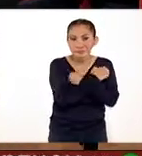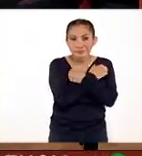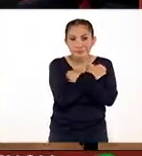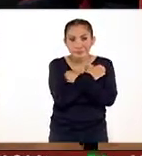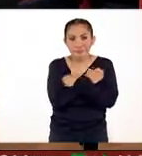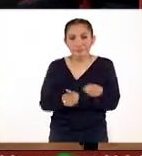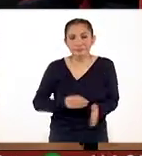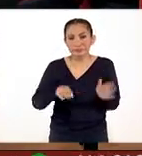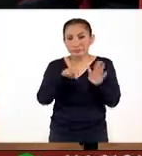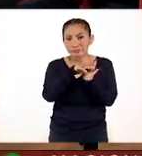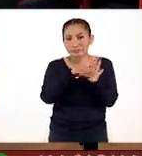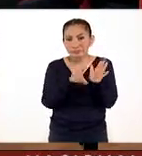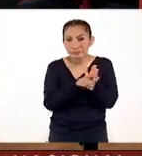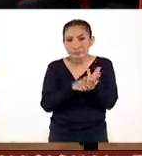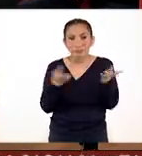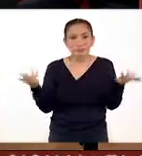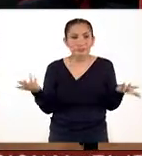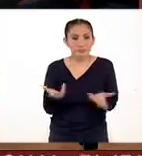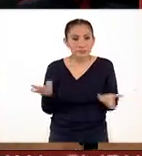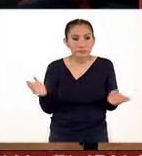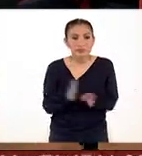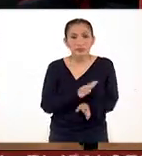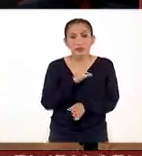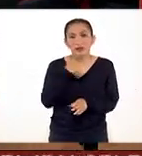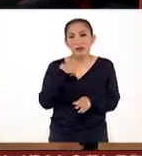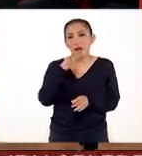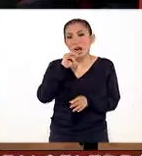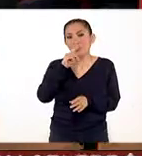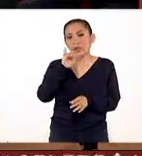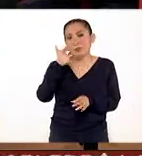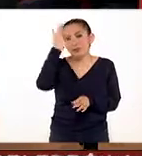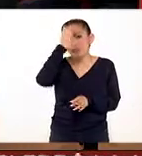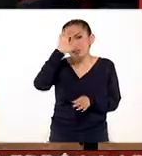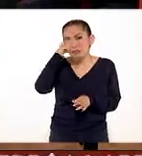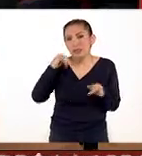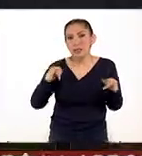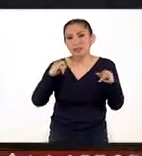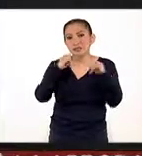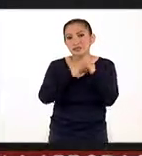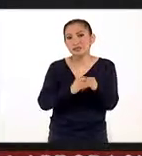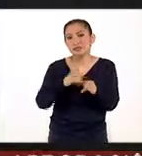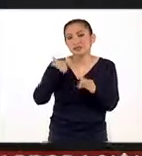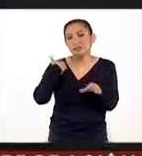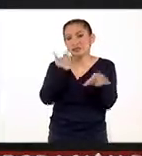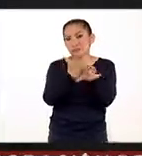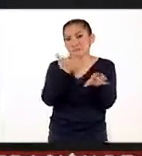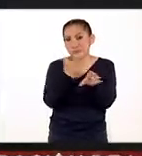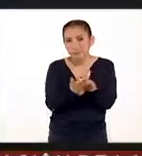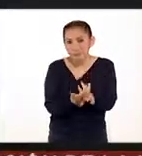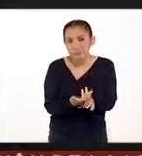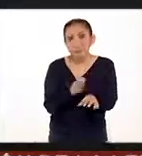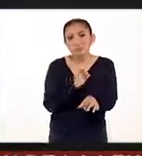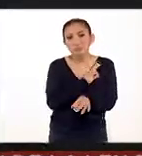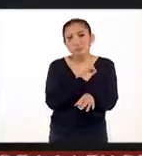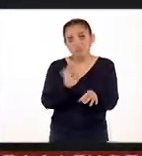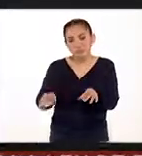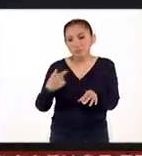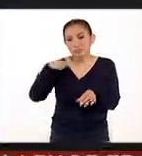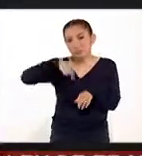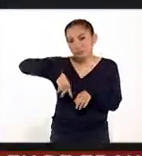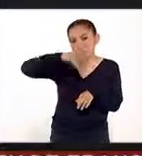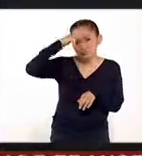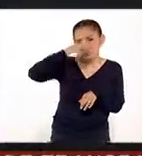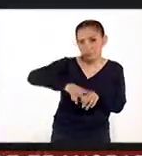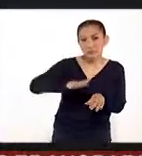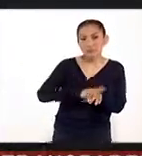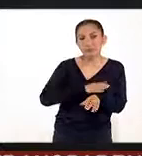educativas? El método fue creado por las academias de ciencia y el Instituto Smithsonian en Estados Unidos. Pudimos traerlo a